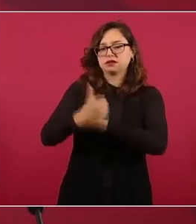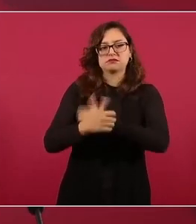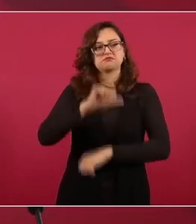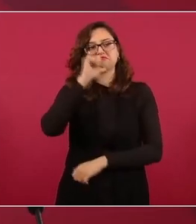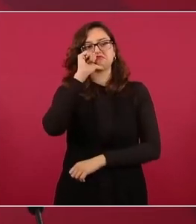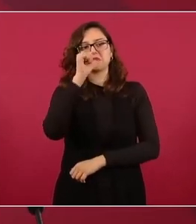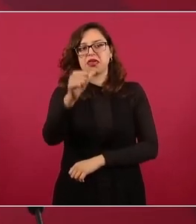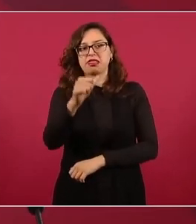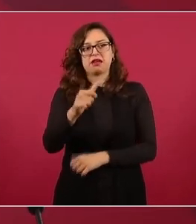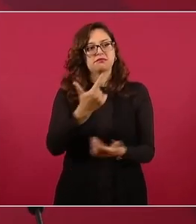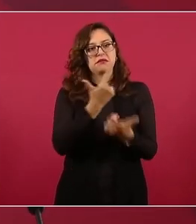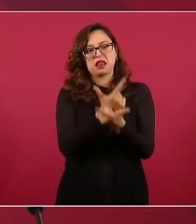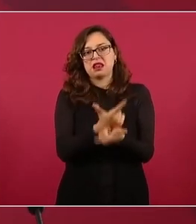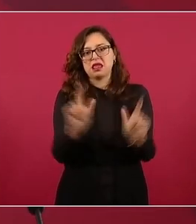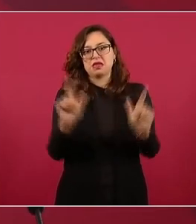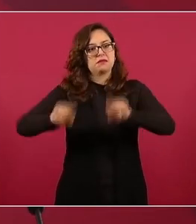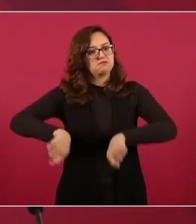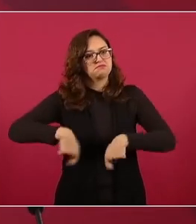eléctricas extranjeras